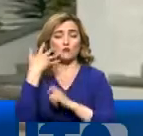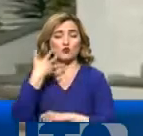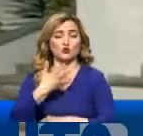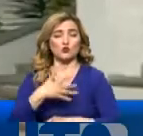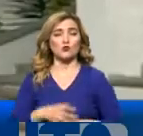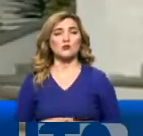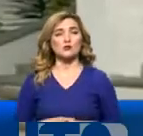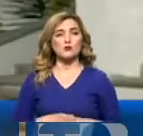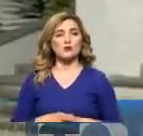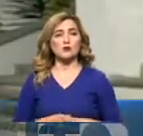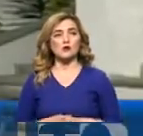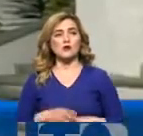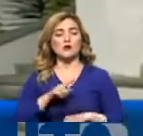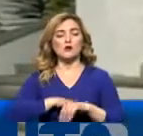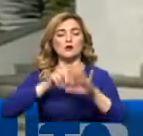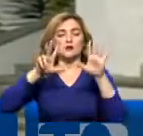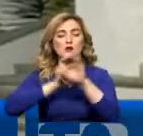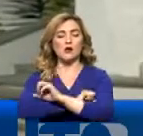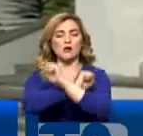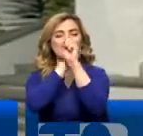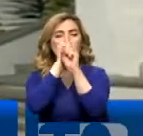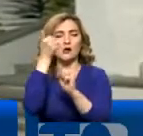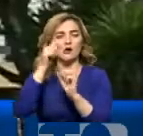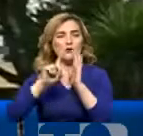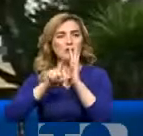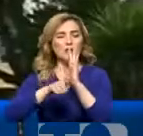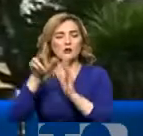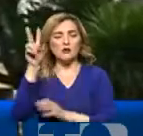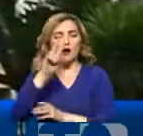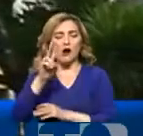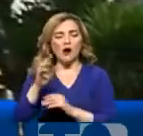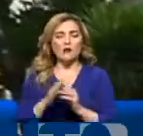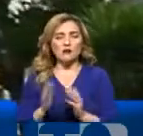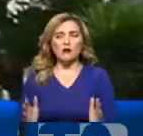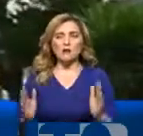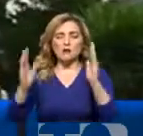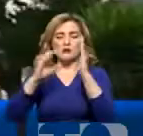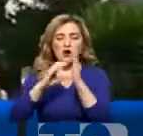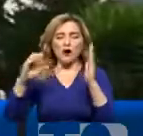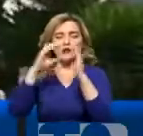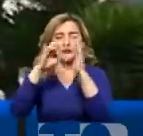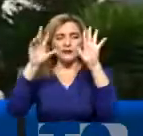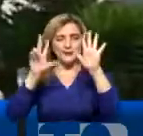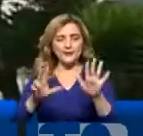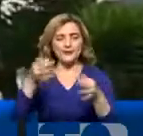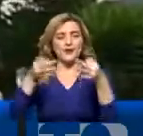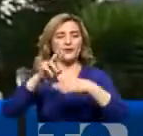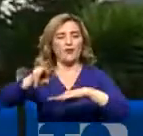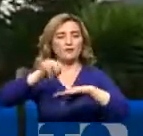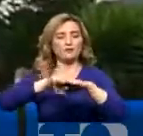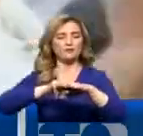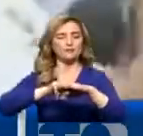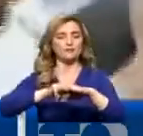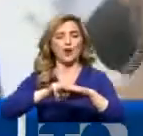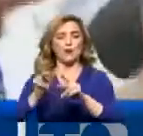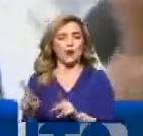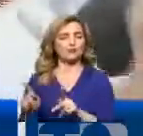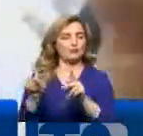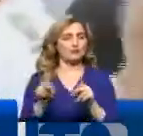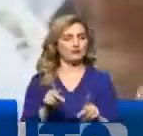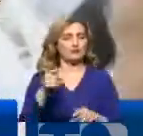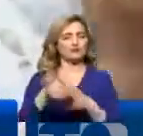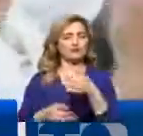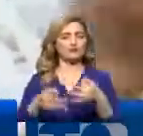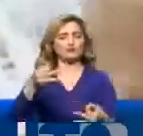para las ocho y diez de la mañana de este viernes en el piso 8 de la corte nacional de justicia estaba definida a la audiencia de juzgamiento del ex